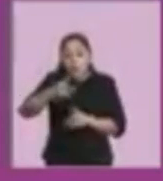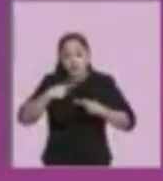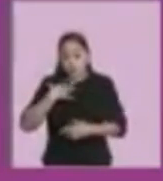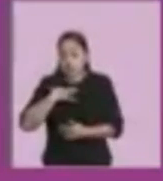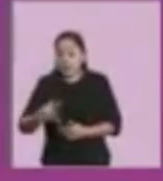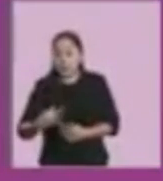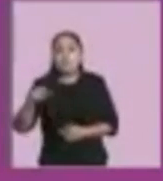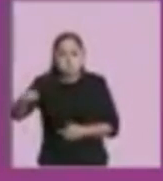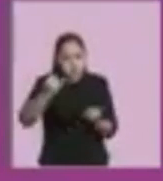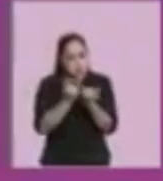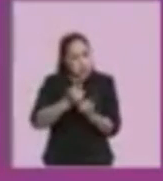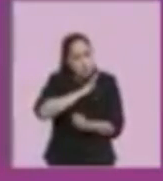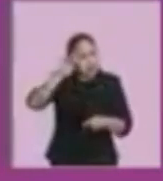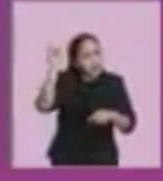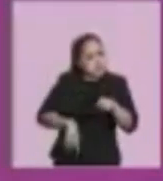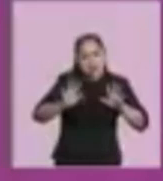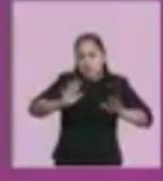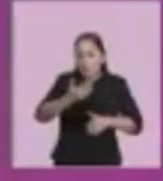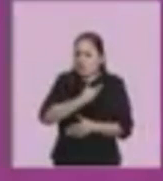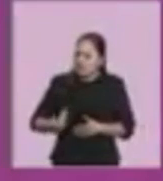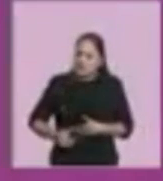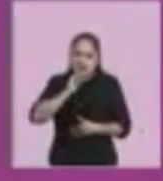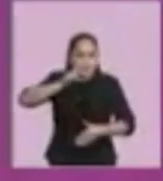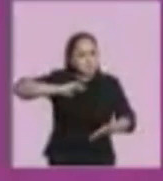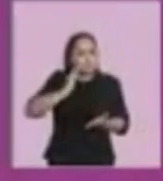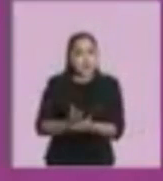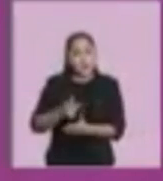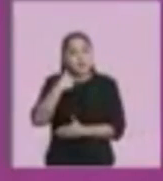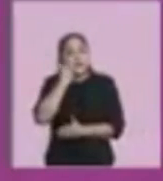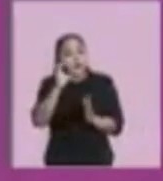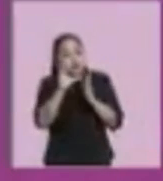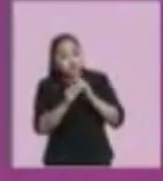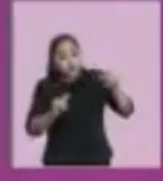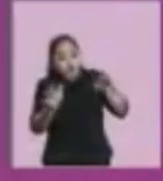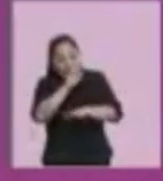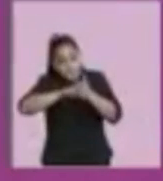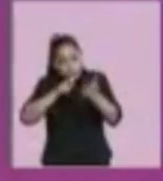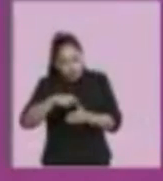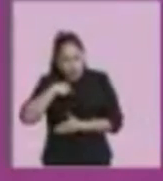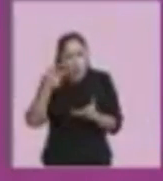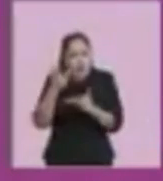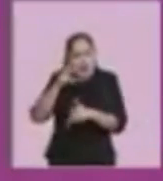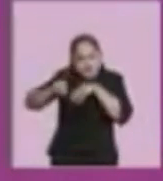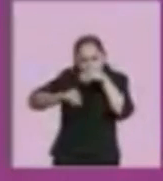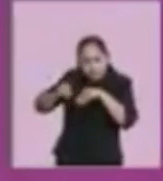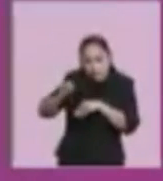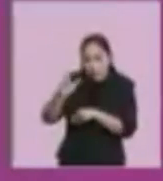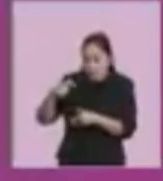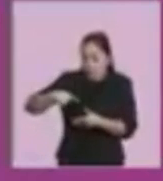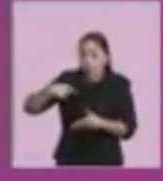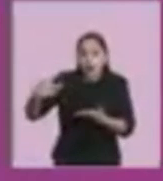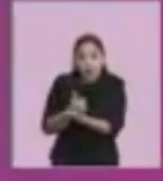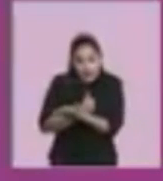quita. Se necesita una reforma constitucional. Voy a enviar esa iniciativa, tan luego lleguemos a